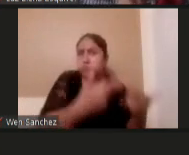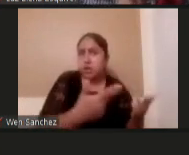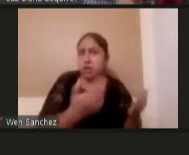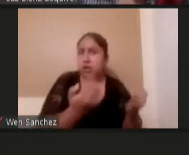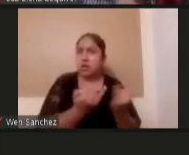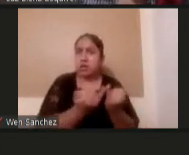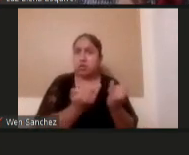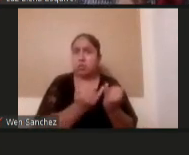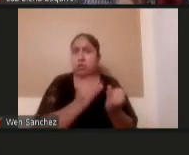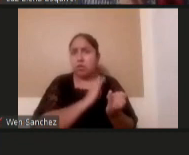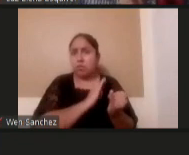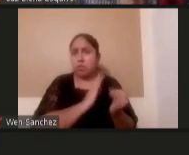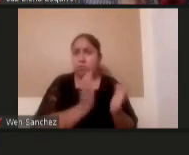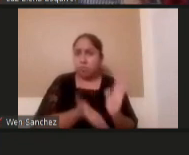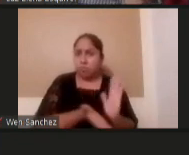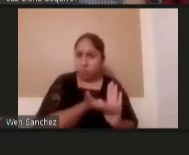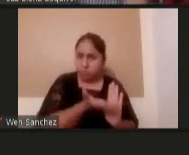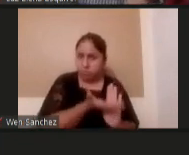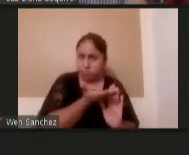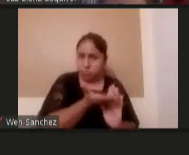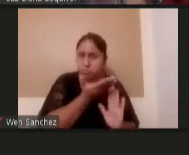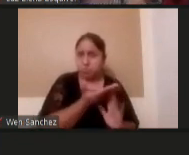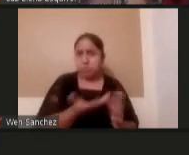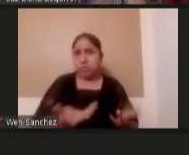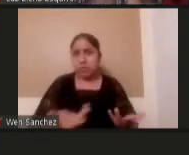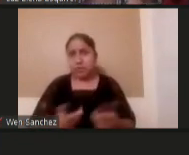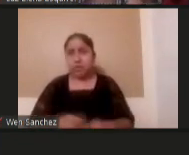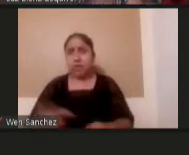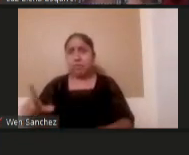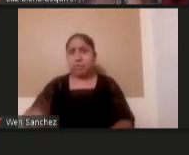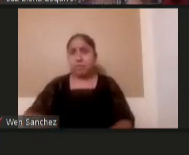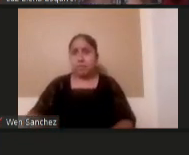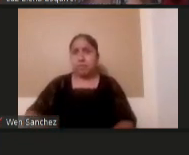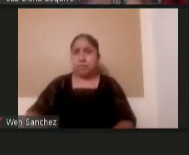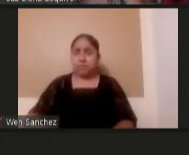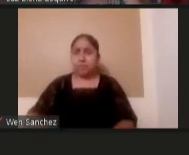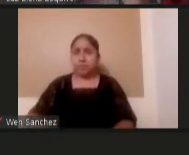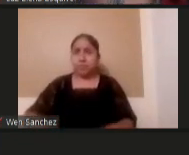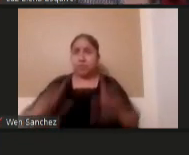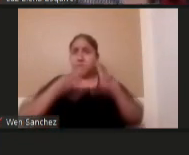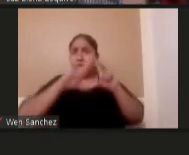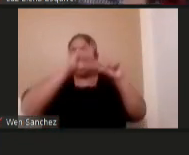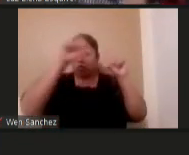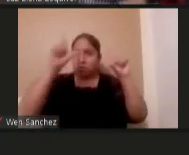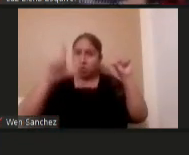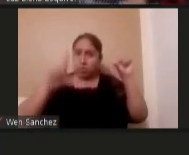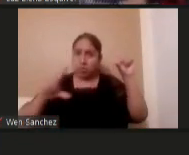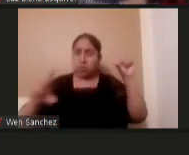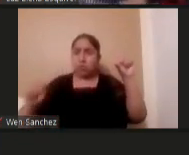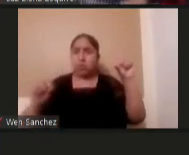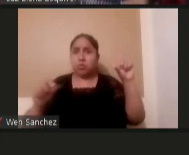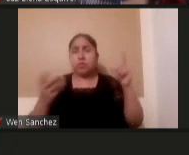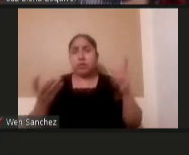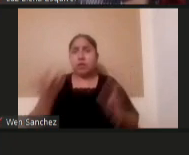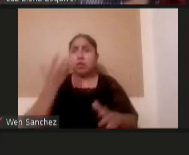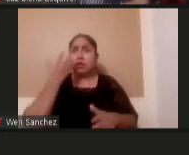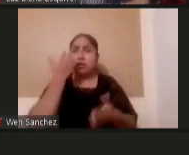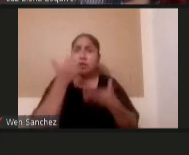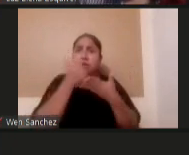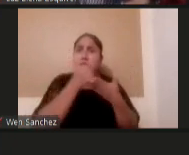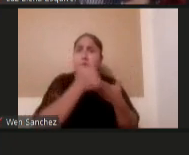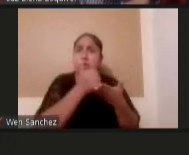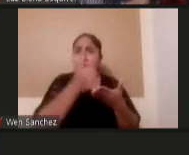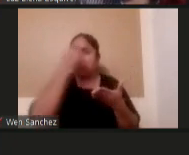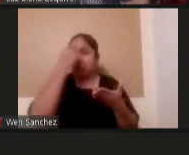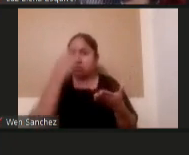que el gobierno federal está dando la importancia que la condición particularmente de frontera